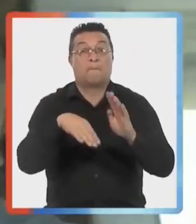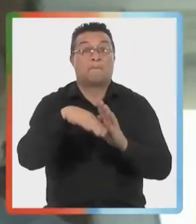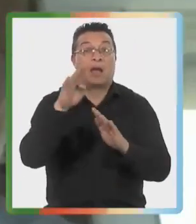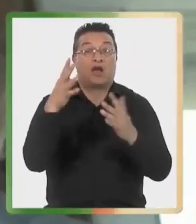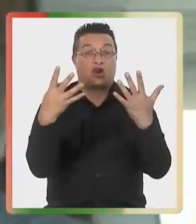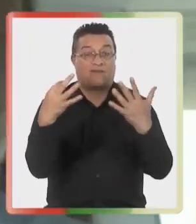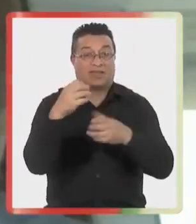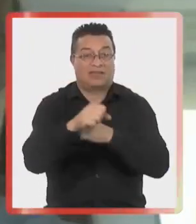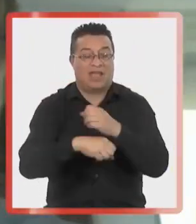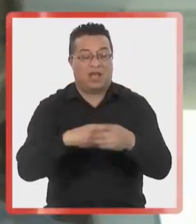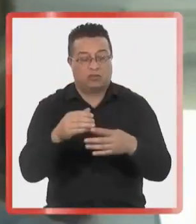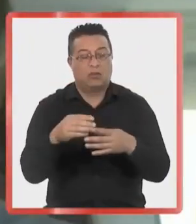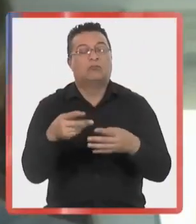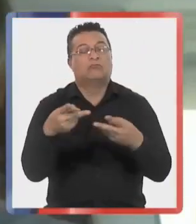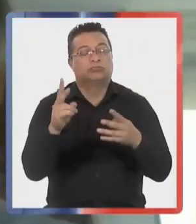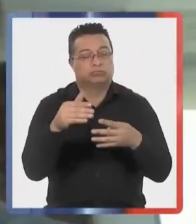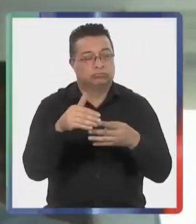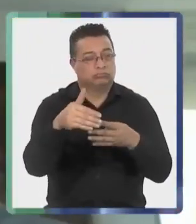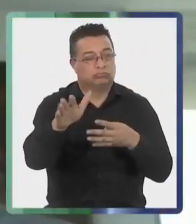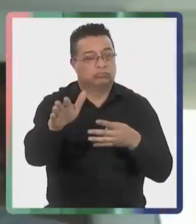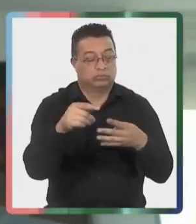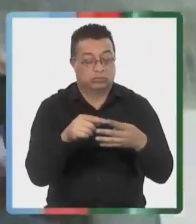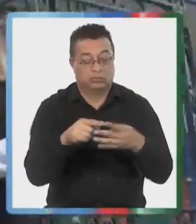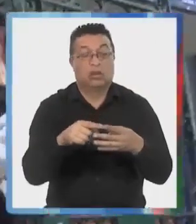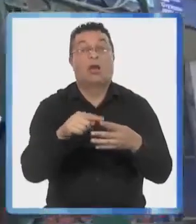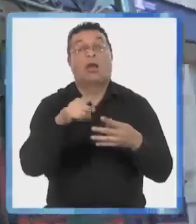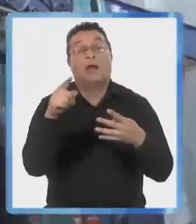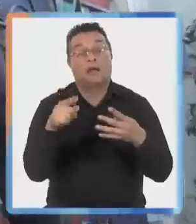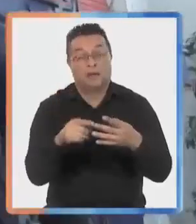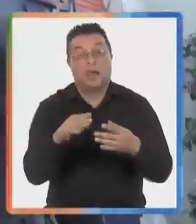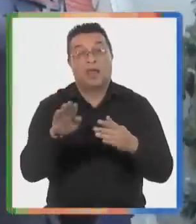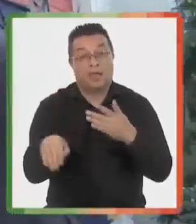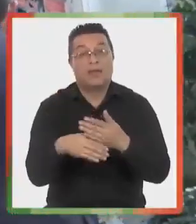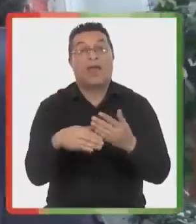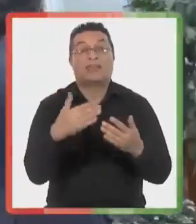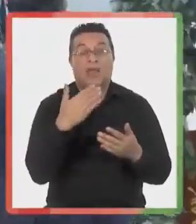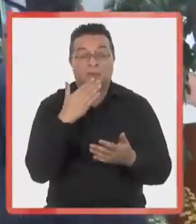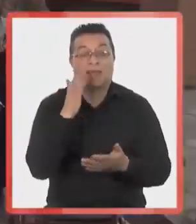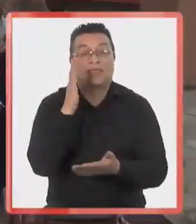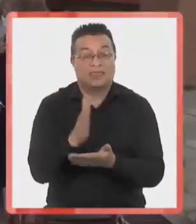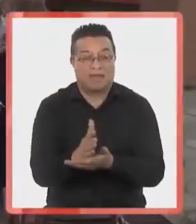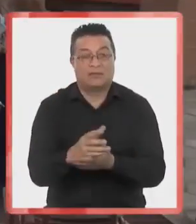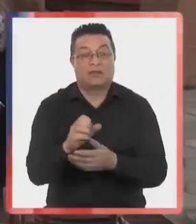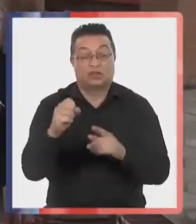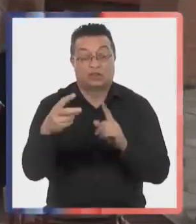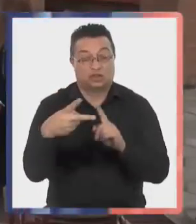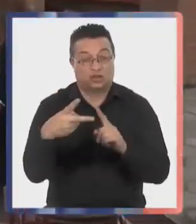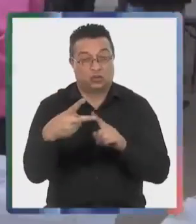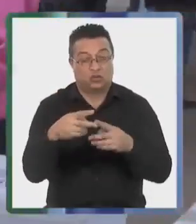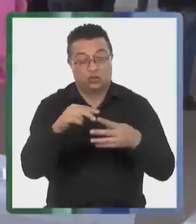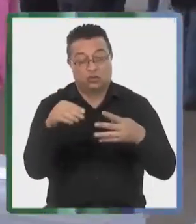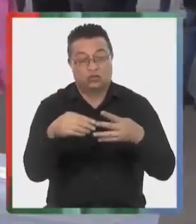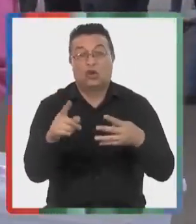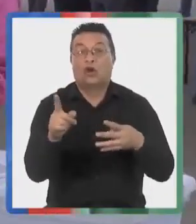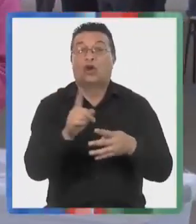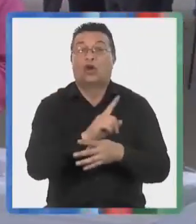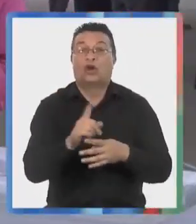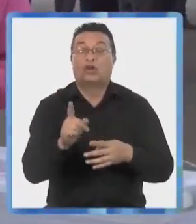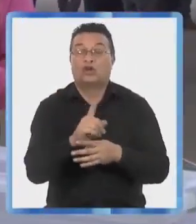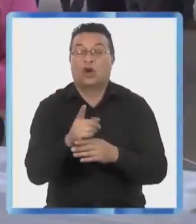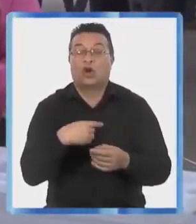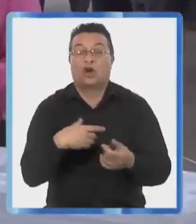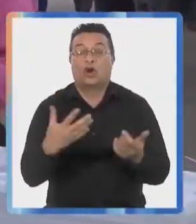de 90 años de edad. Ese es un requisito. Pero adicionalmente tiene que tener un segundo requisito de no